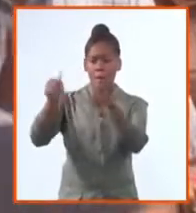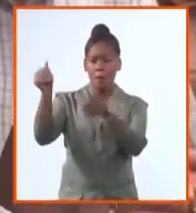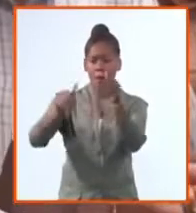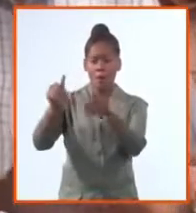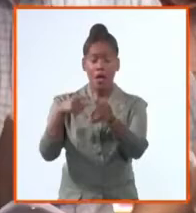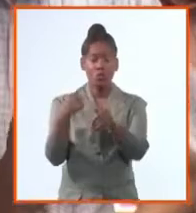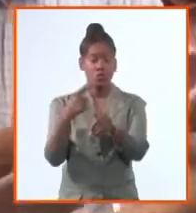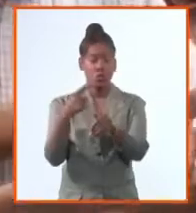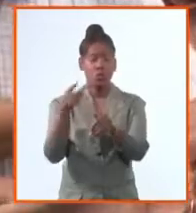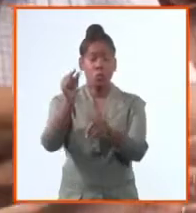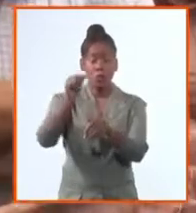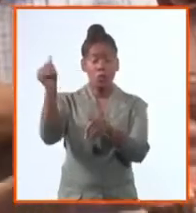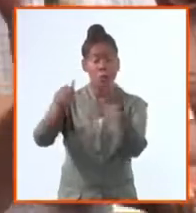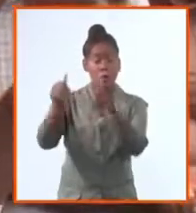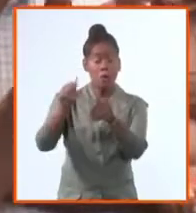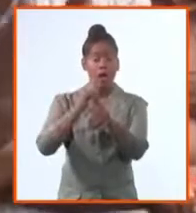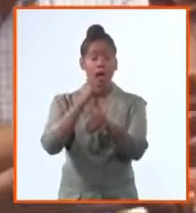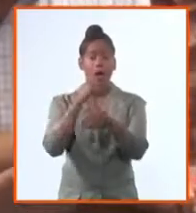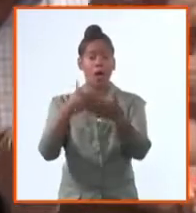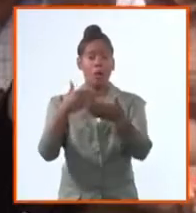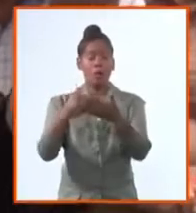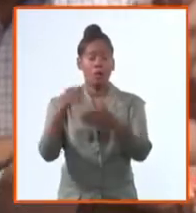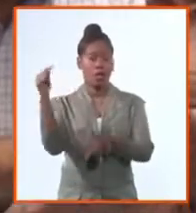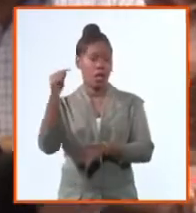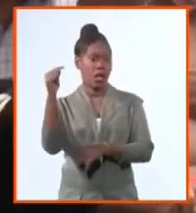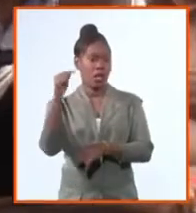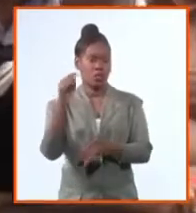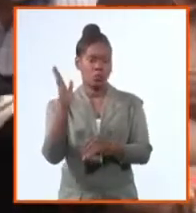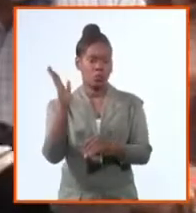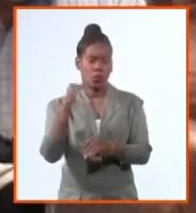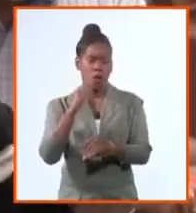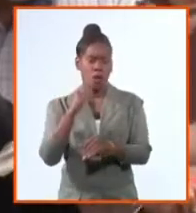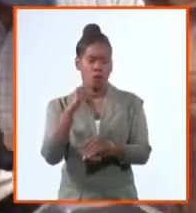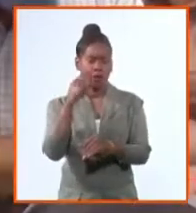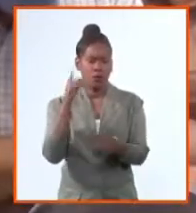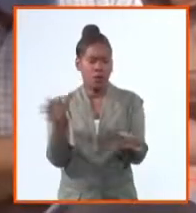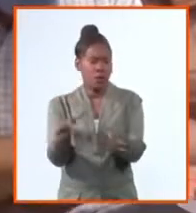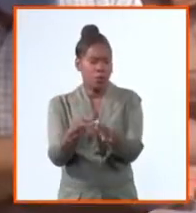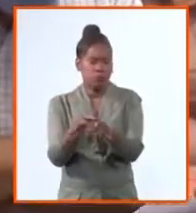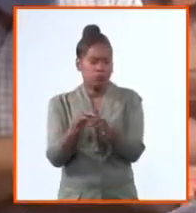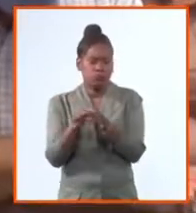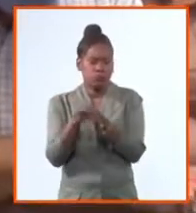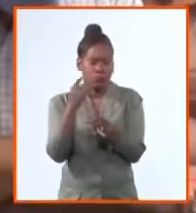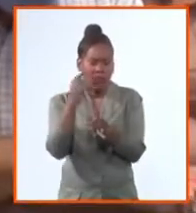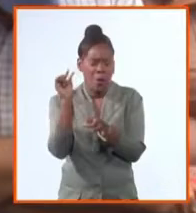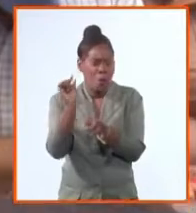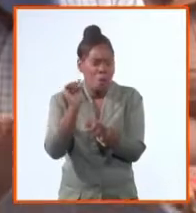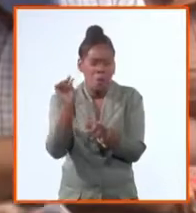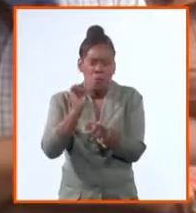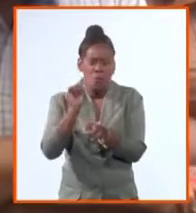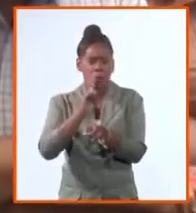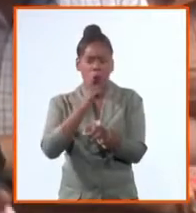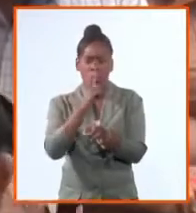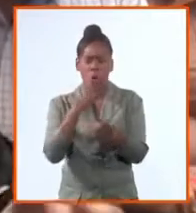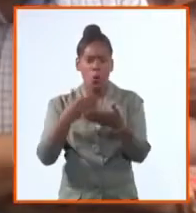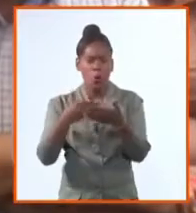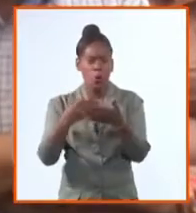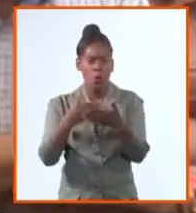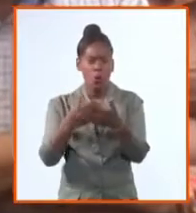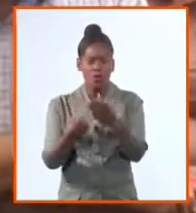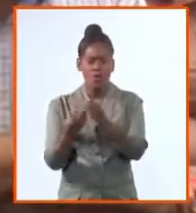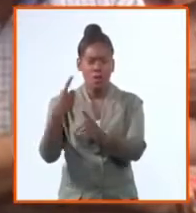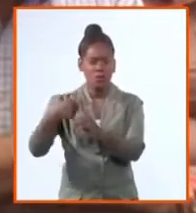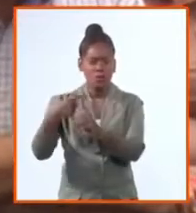indicador, estoy hablando muy subjetivamente, pero es indirecto, de que no es solamente la cifra del PCR, etcétera, etcétera. Es decir, no